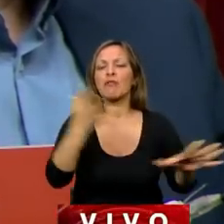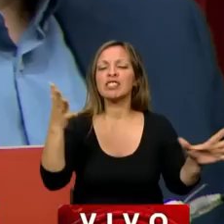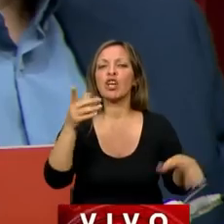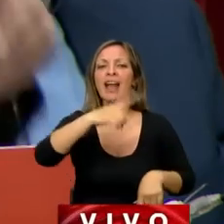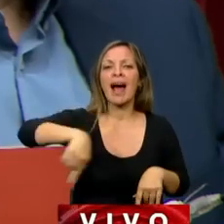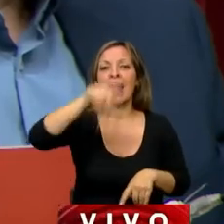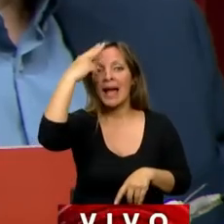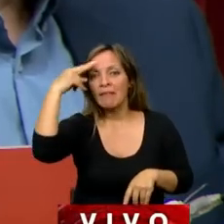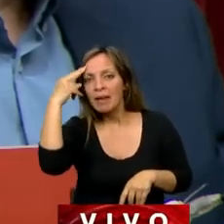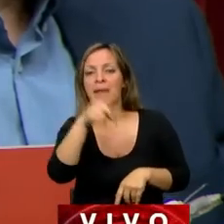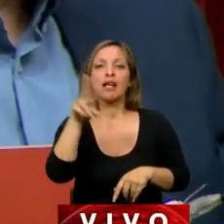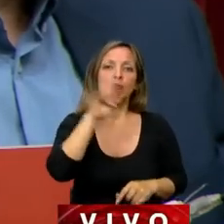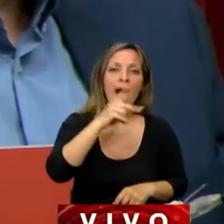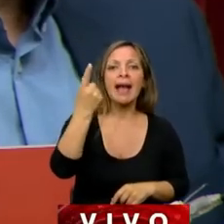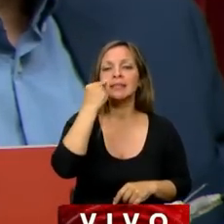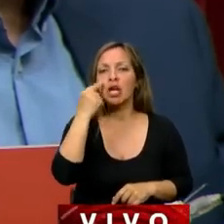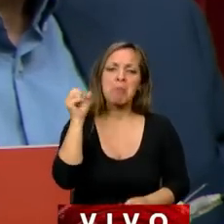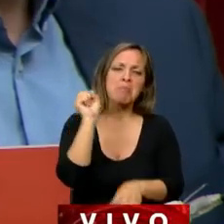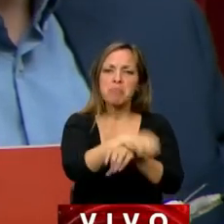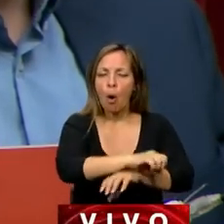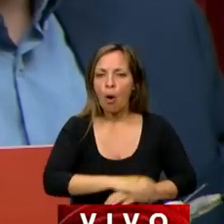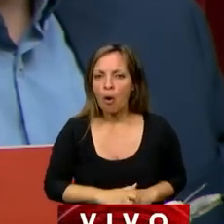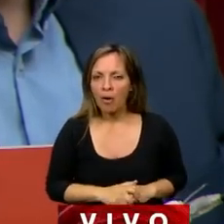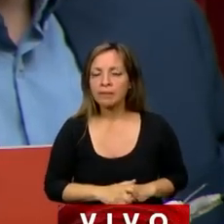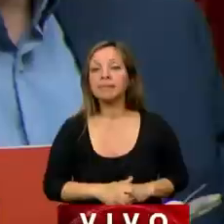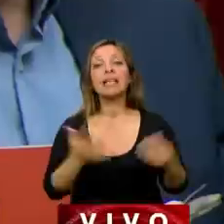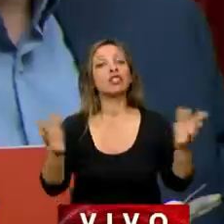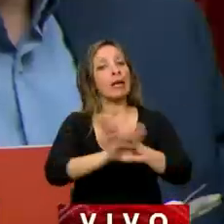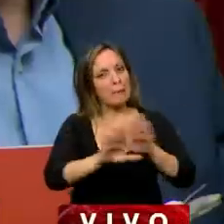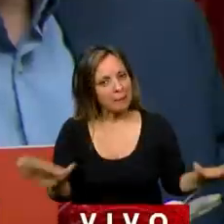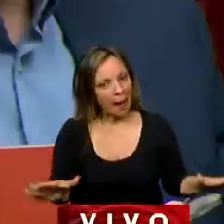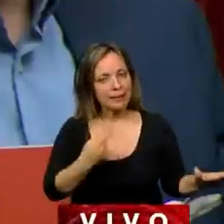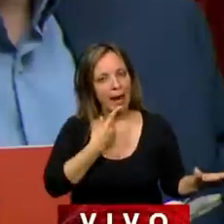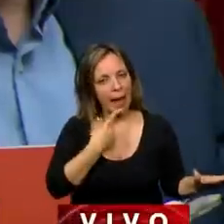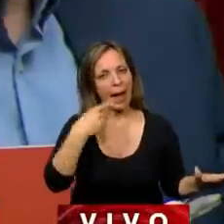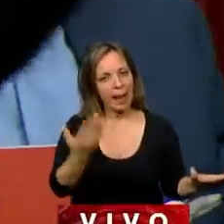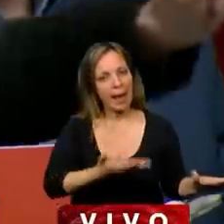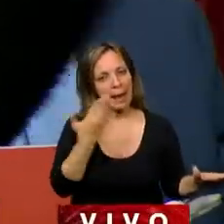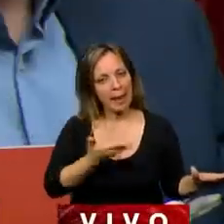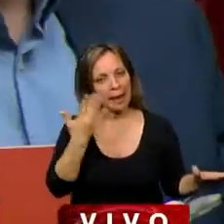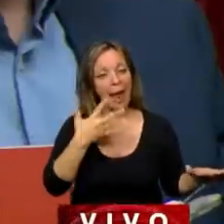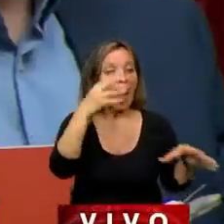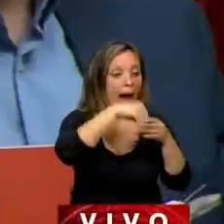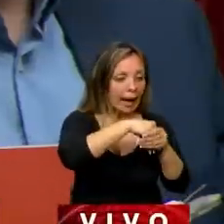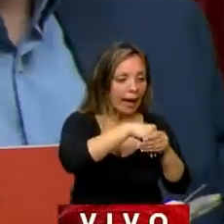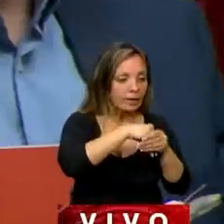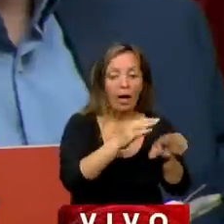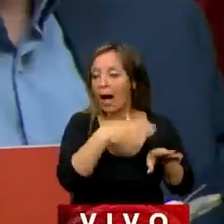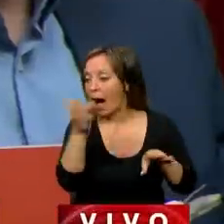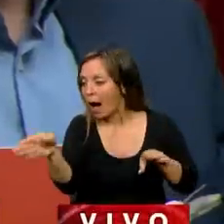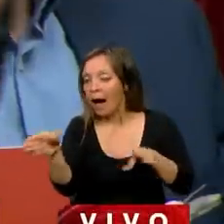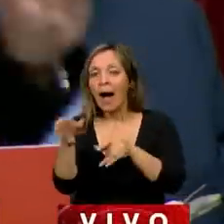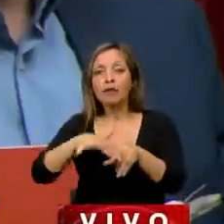las enfermeras y enfermeros. Entonces, basta de llenarse la boca en este recinto y no hacer en la